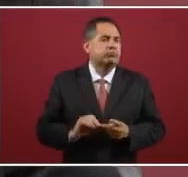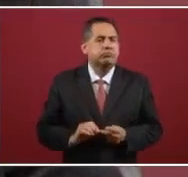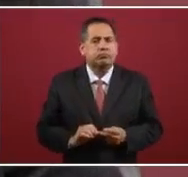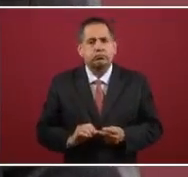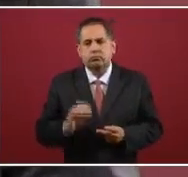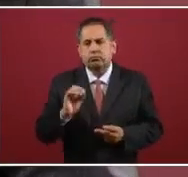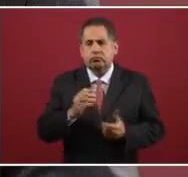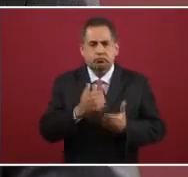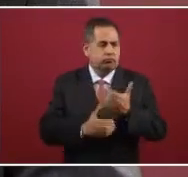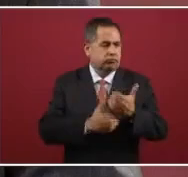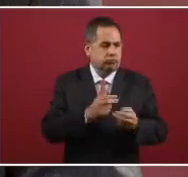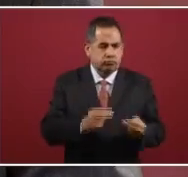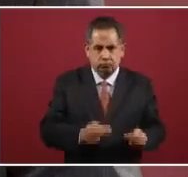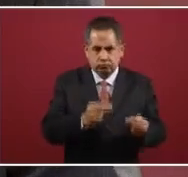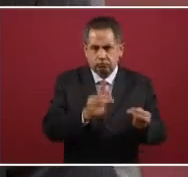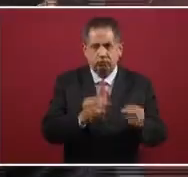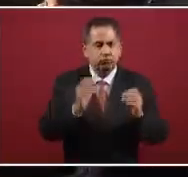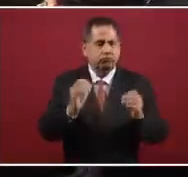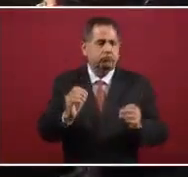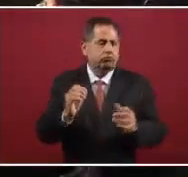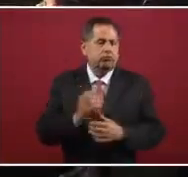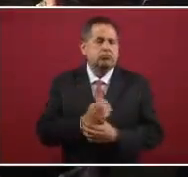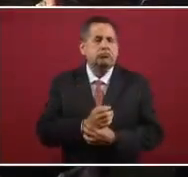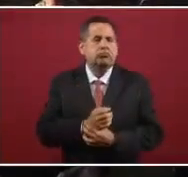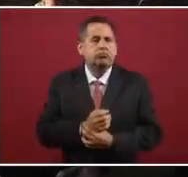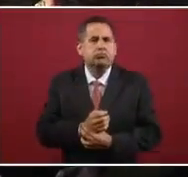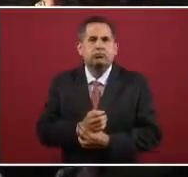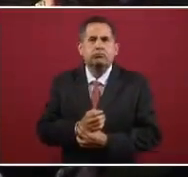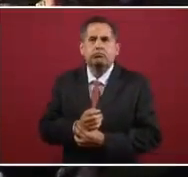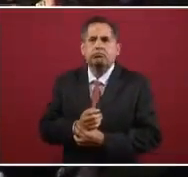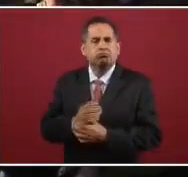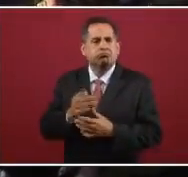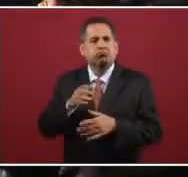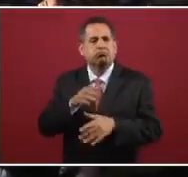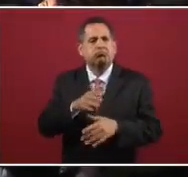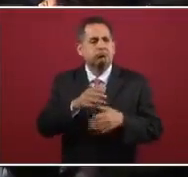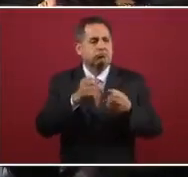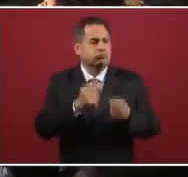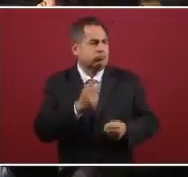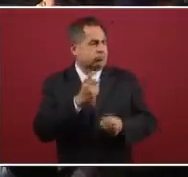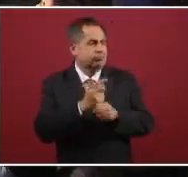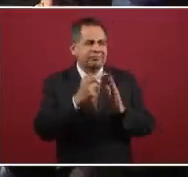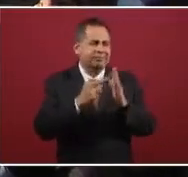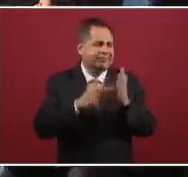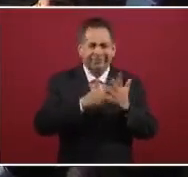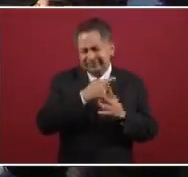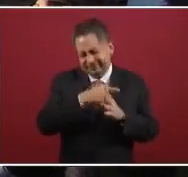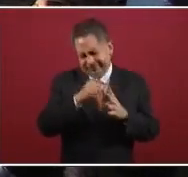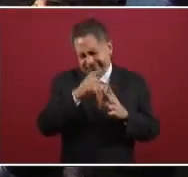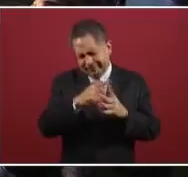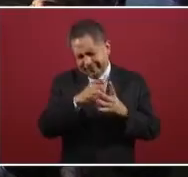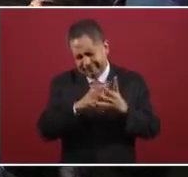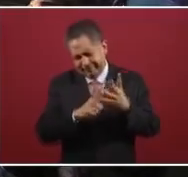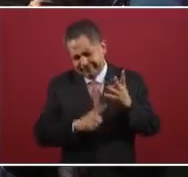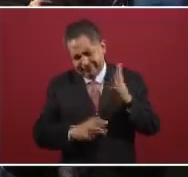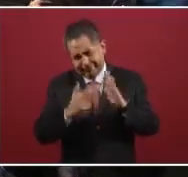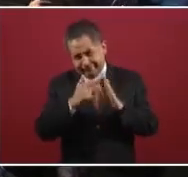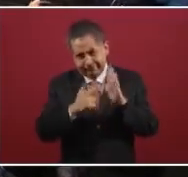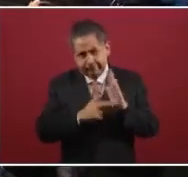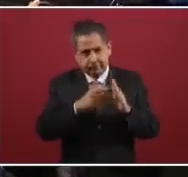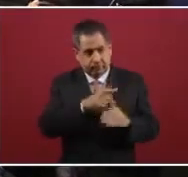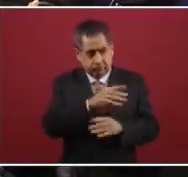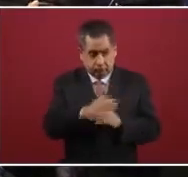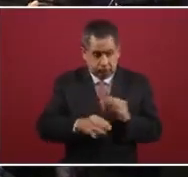un comercio, las medidas de seguridad, todo lo que se establece en los reglamentos. De